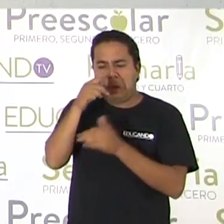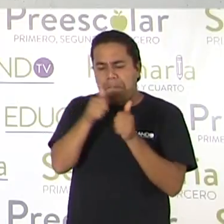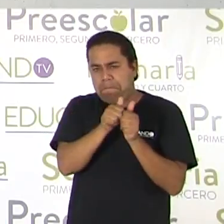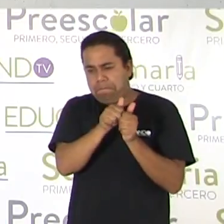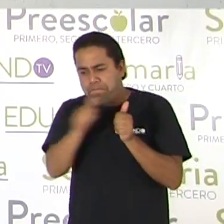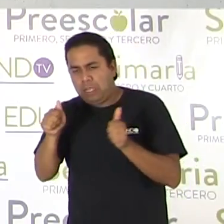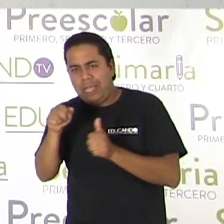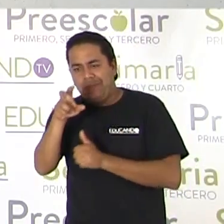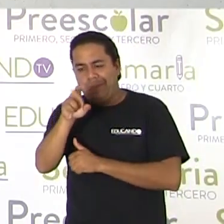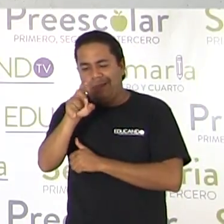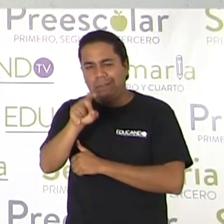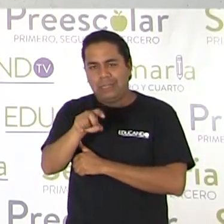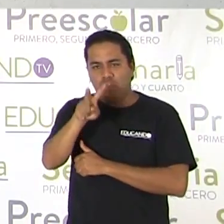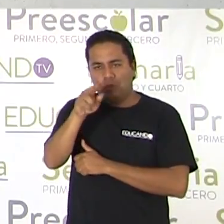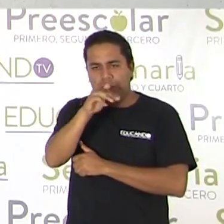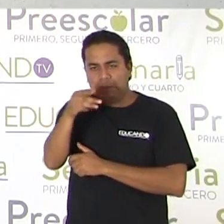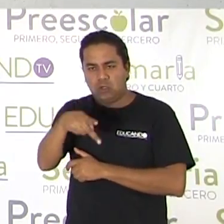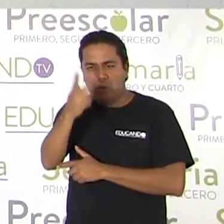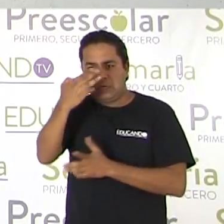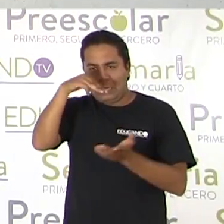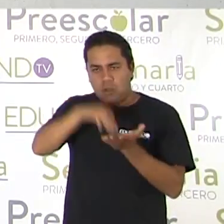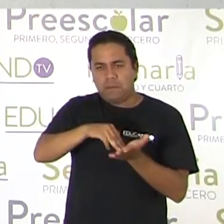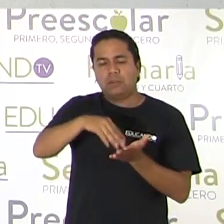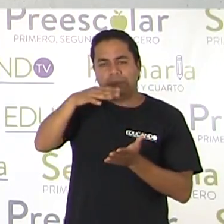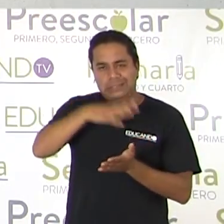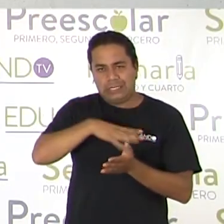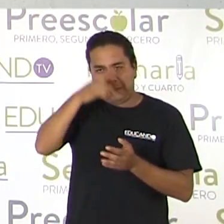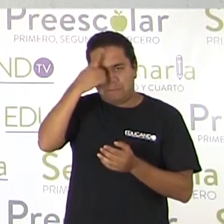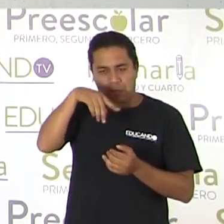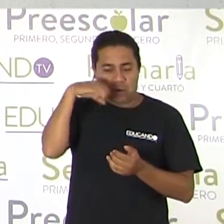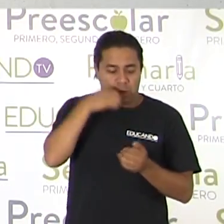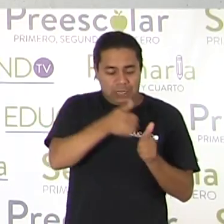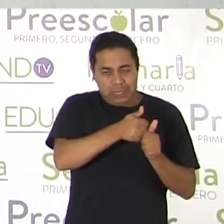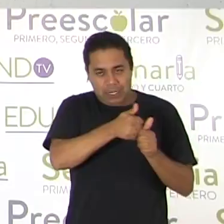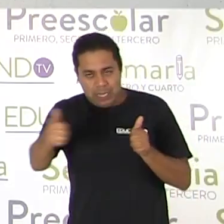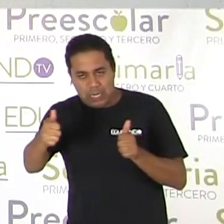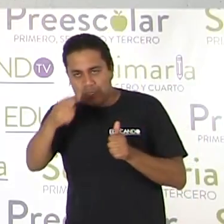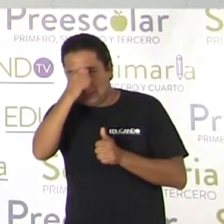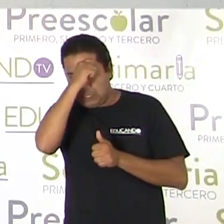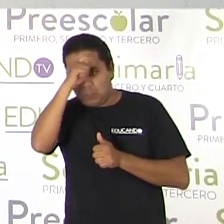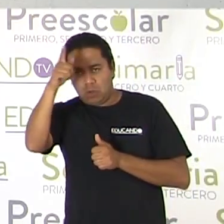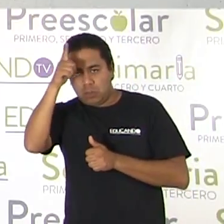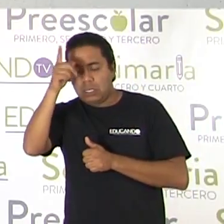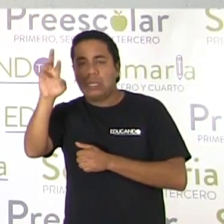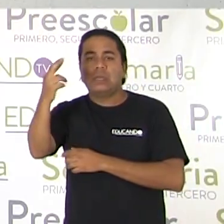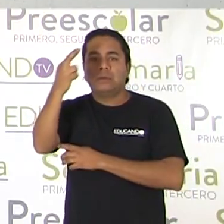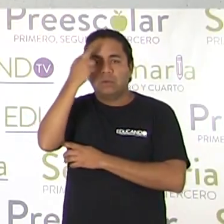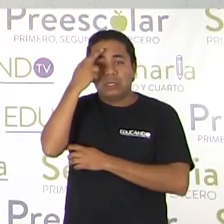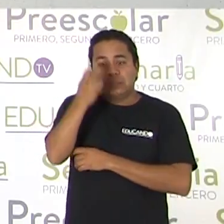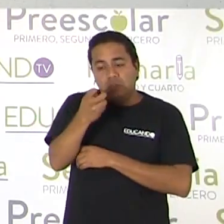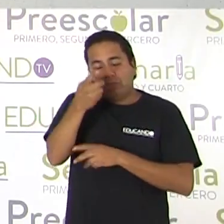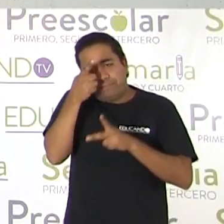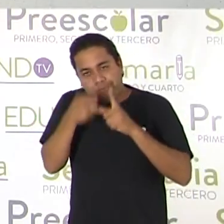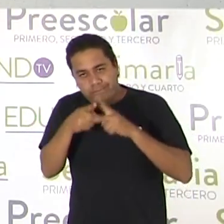los 32,5 kilómetros que hay de Oaxaca a Tlacolula. Recordemos que calculamos esa